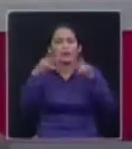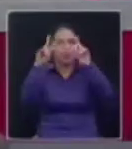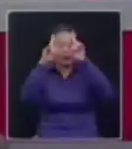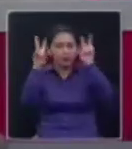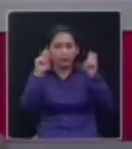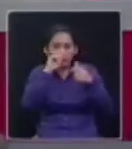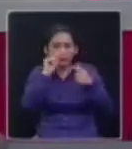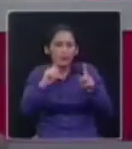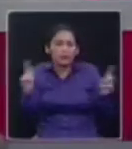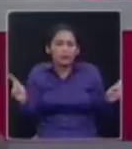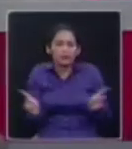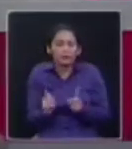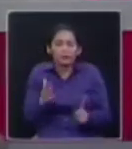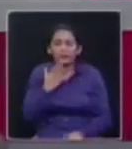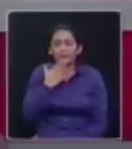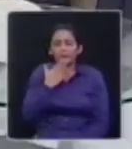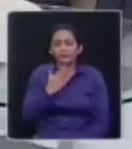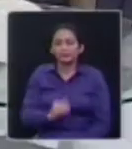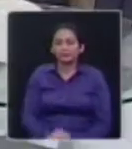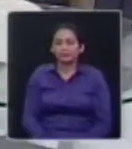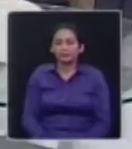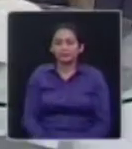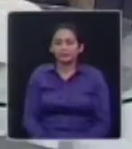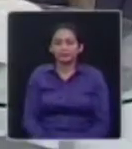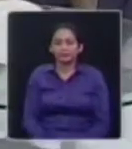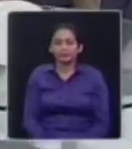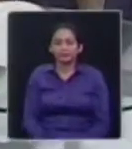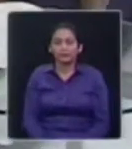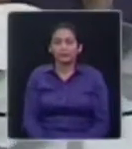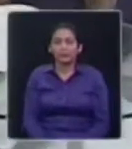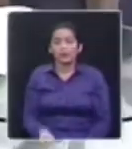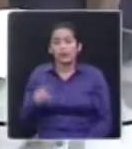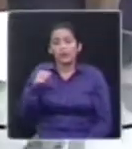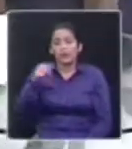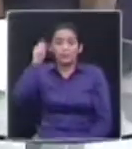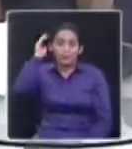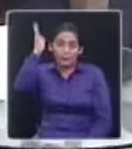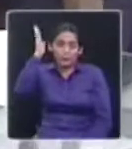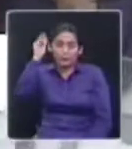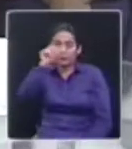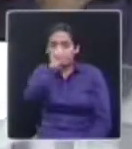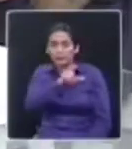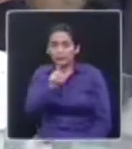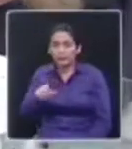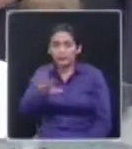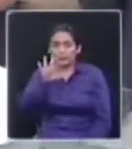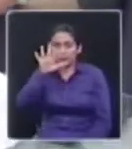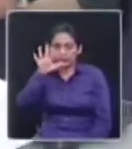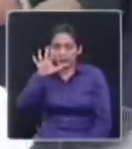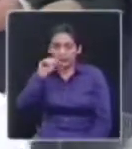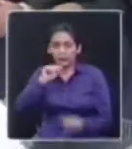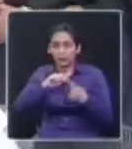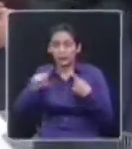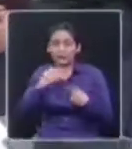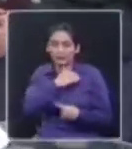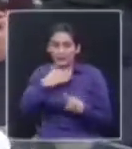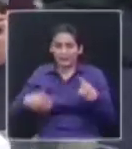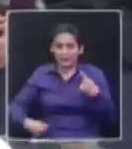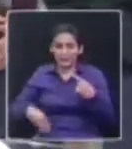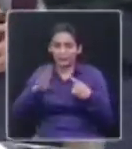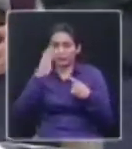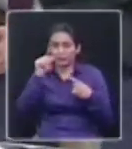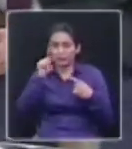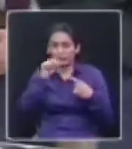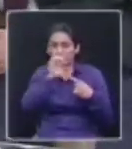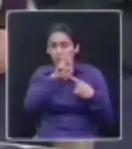Pero como un resumen, quizás. Como un gran resumen, somos 5 expositores. Okay. El presidente Wagner va a presentar